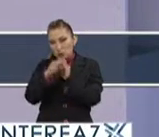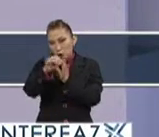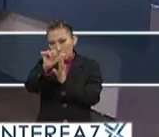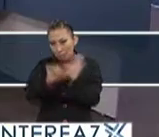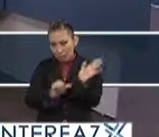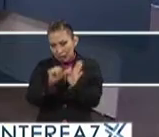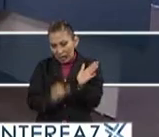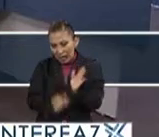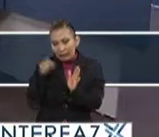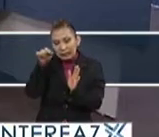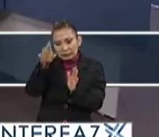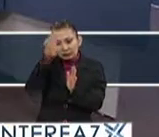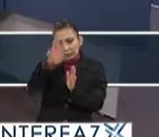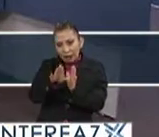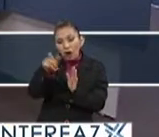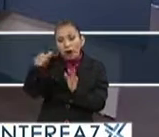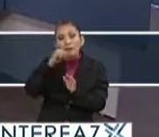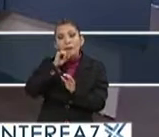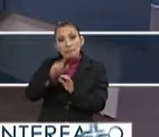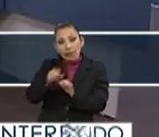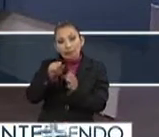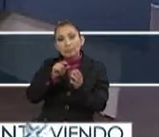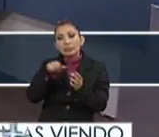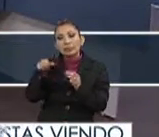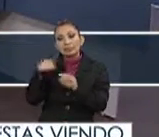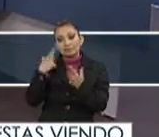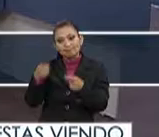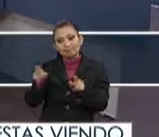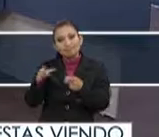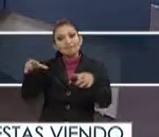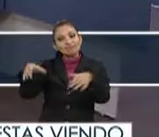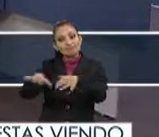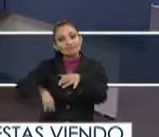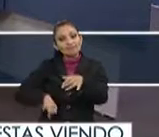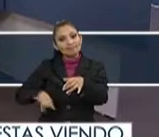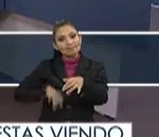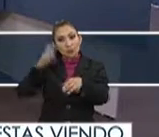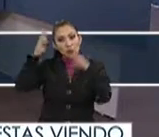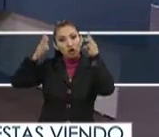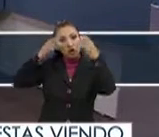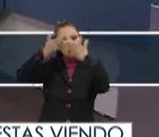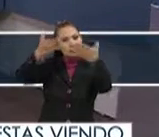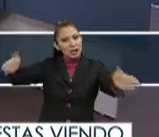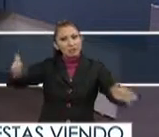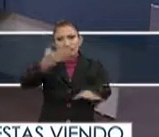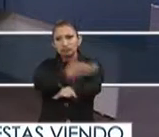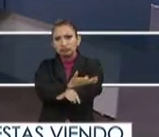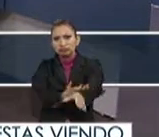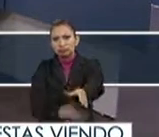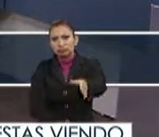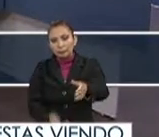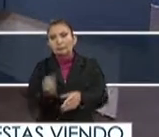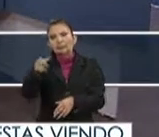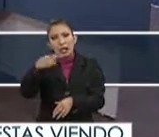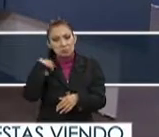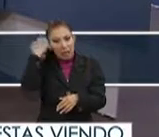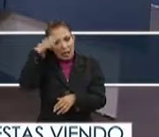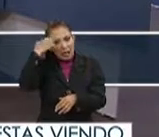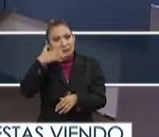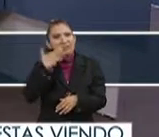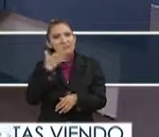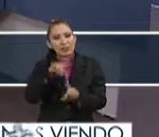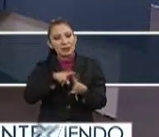siempre hay También hay concierto. También hay concierto y bueno, ahí es muy interesante porque el museo está abierto hasta tarde, entonces es una experiencia